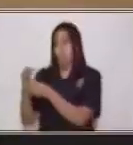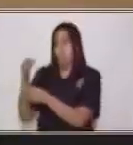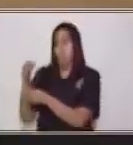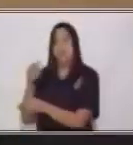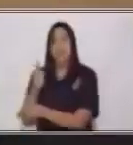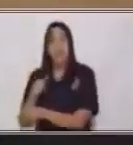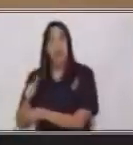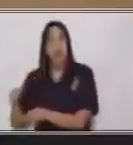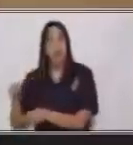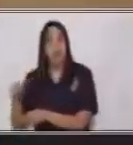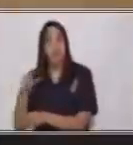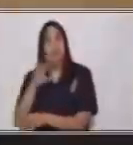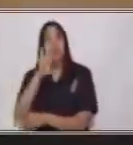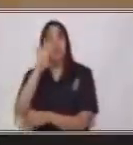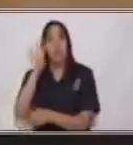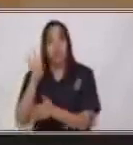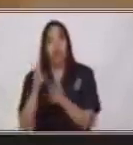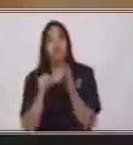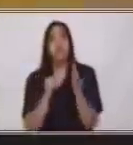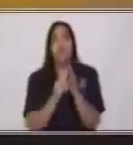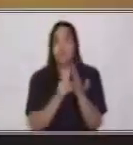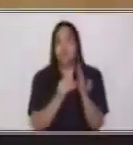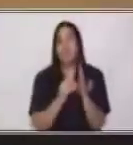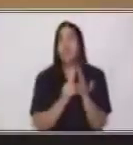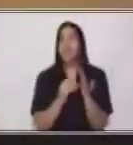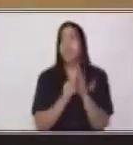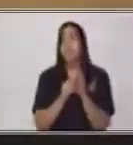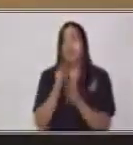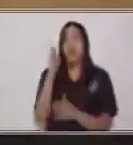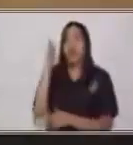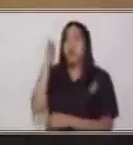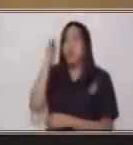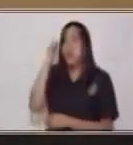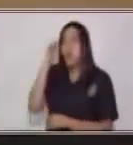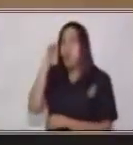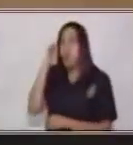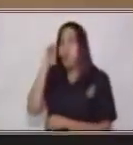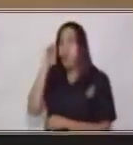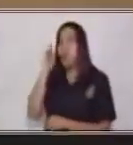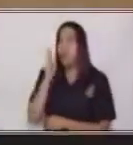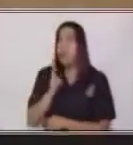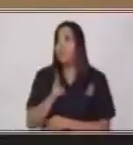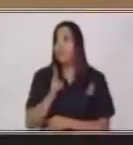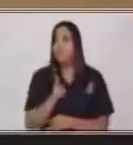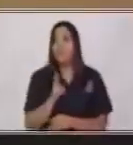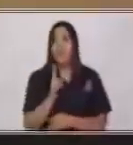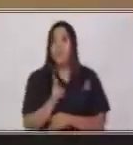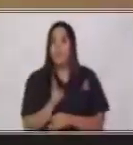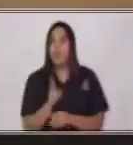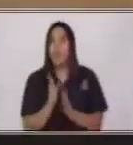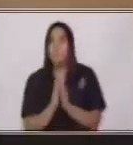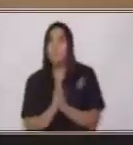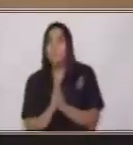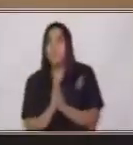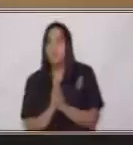gaseosa me costó 4 quetzales. Acuérdate que vamos a colocar